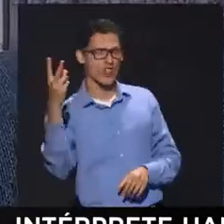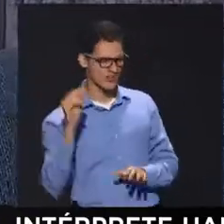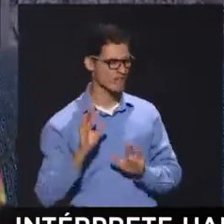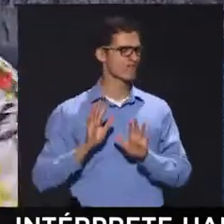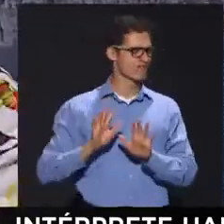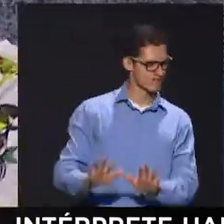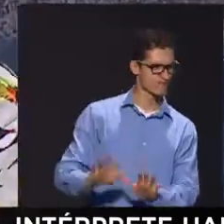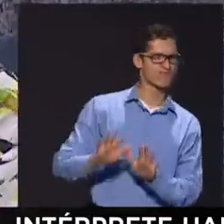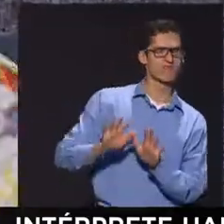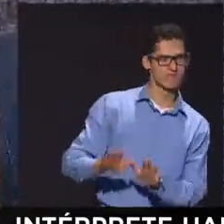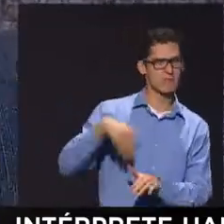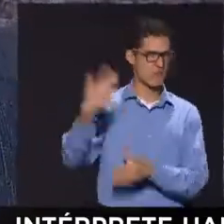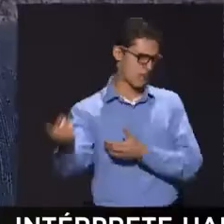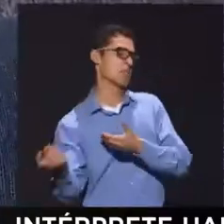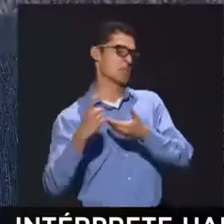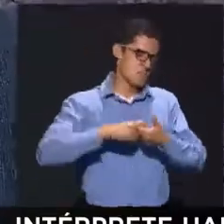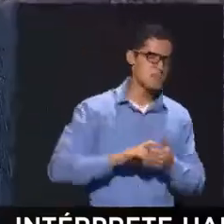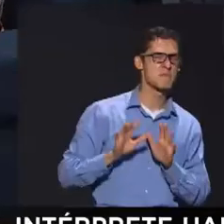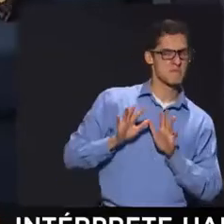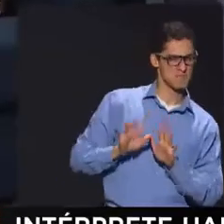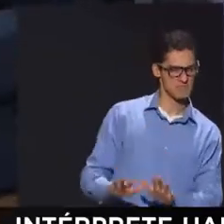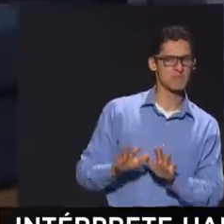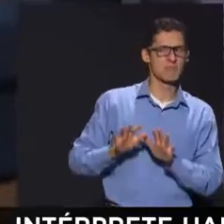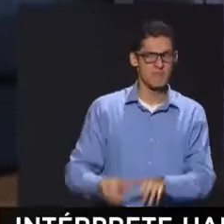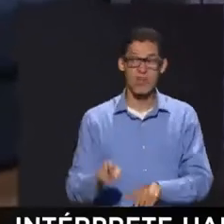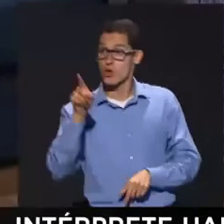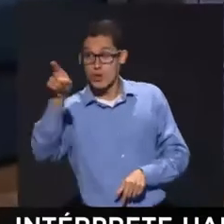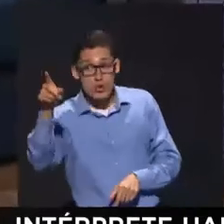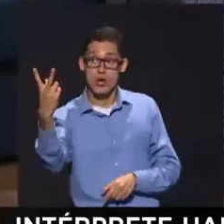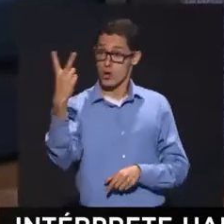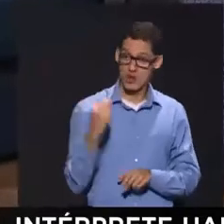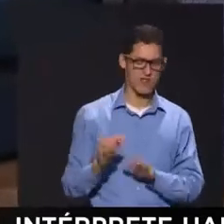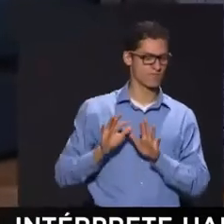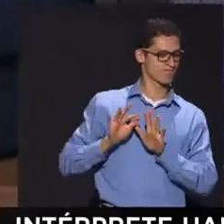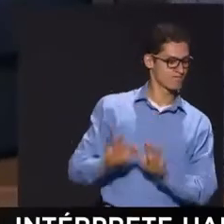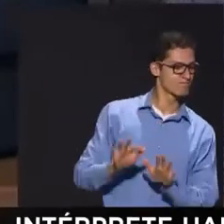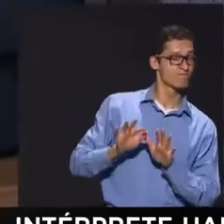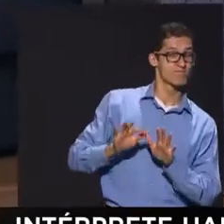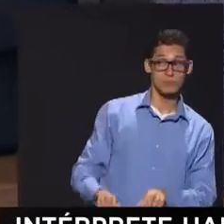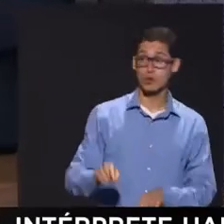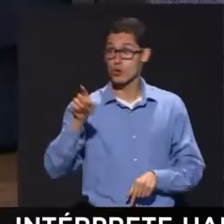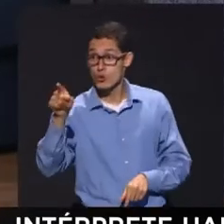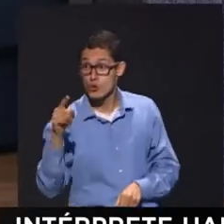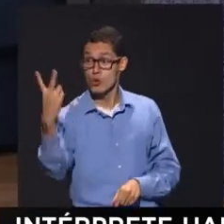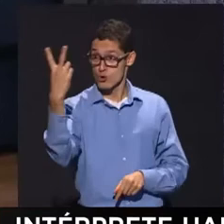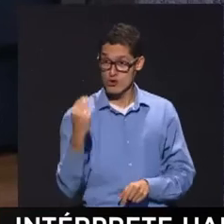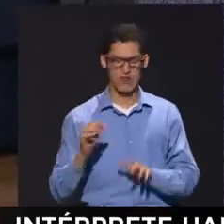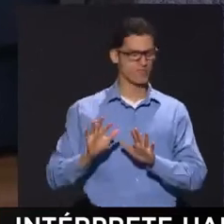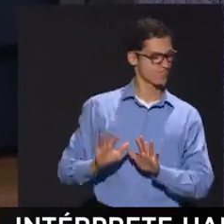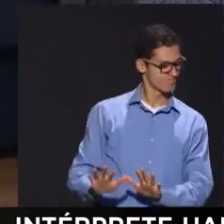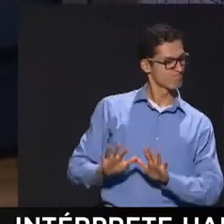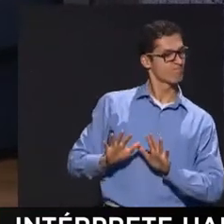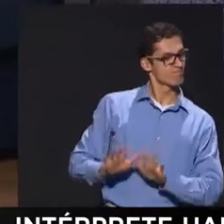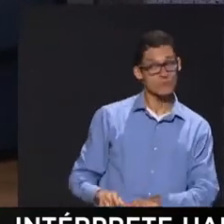Y si dice que no, en casa aprendemos. Y si dice que no, va a caer. Y si dice que no, va a caer. Y si dice que